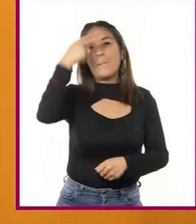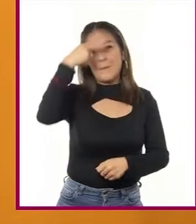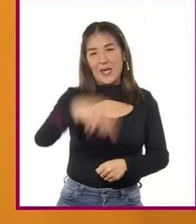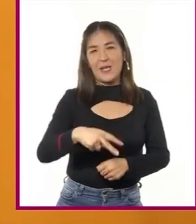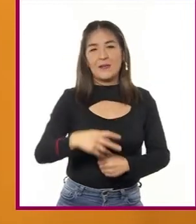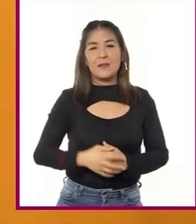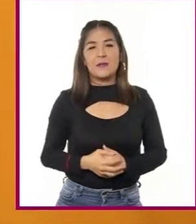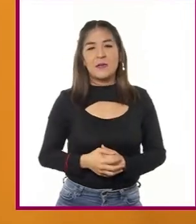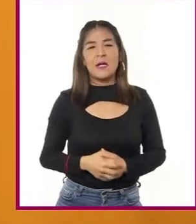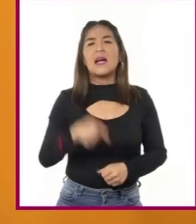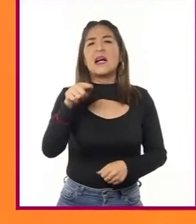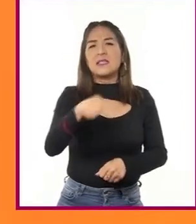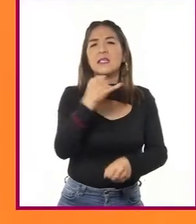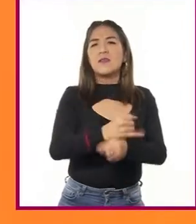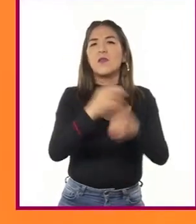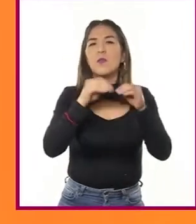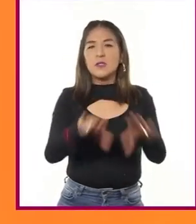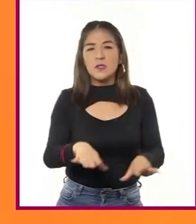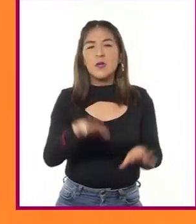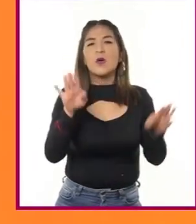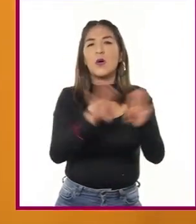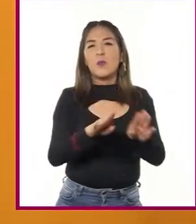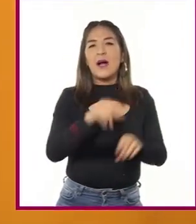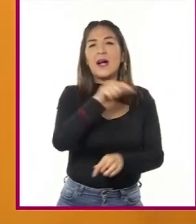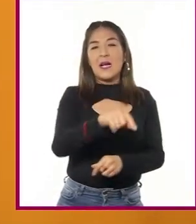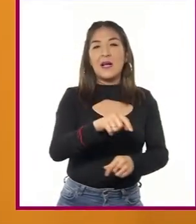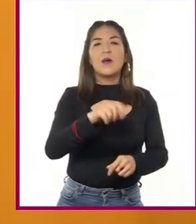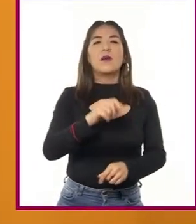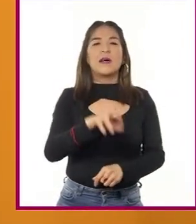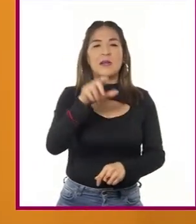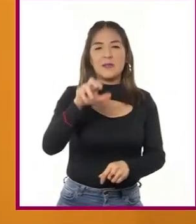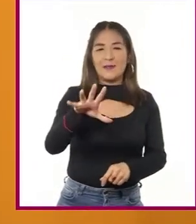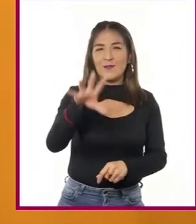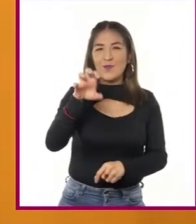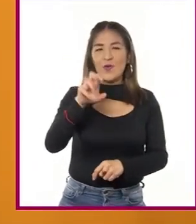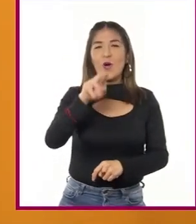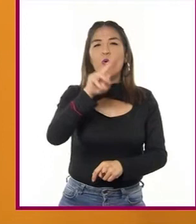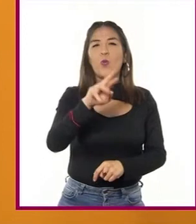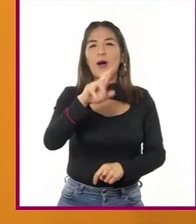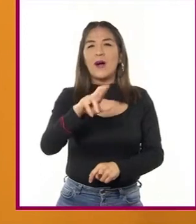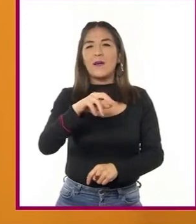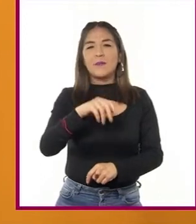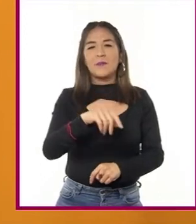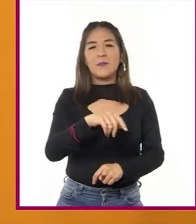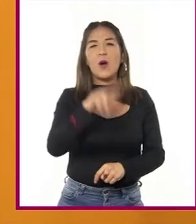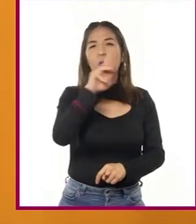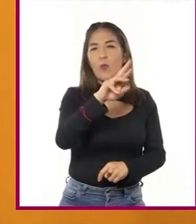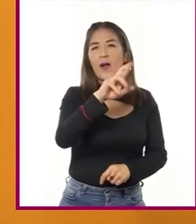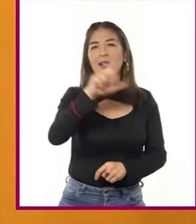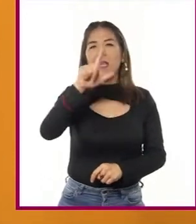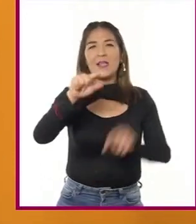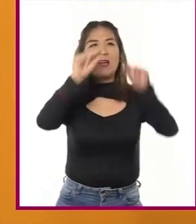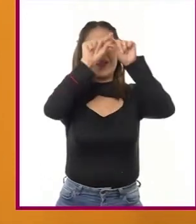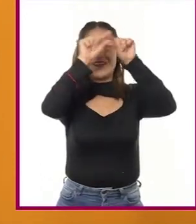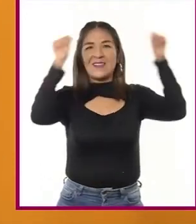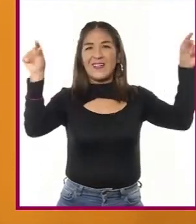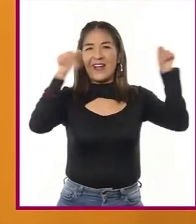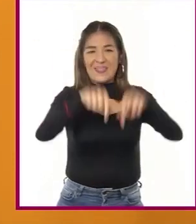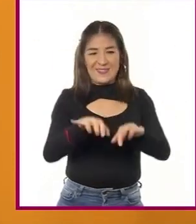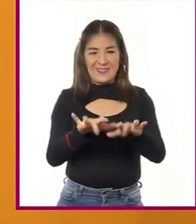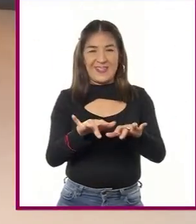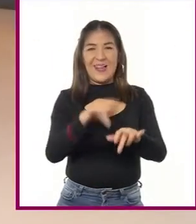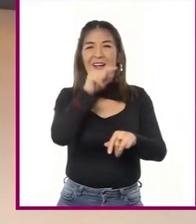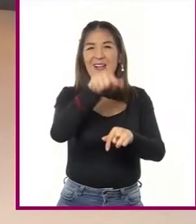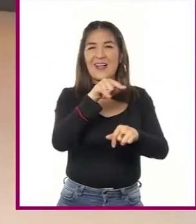México. Estos datos aparecen a dirección URL del sitio y se puede ver en la parte superior de su